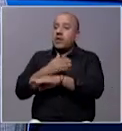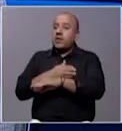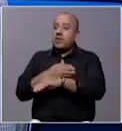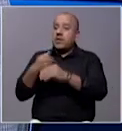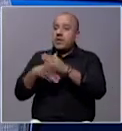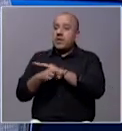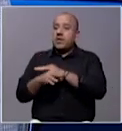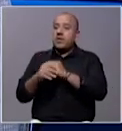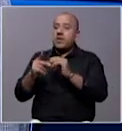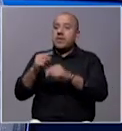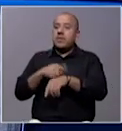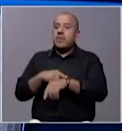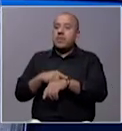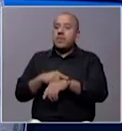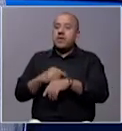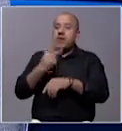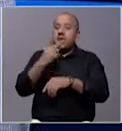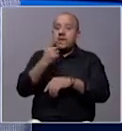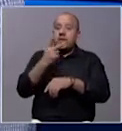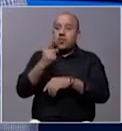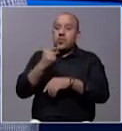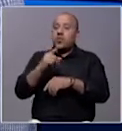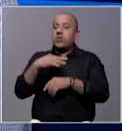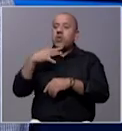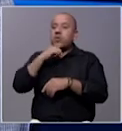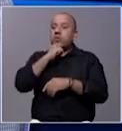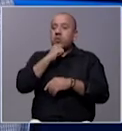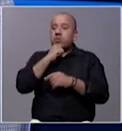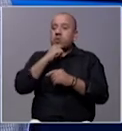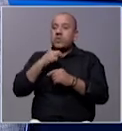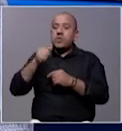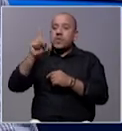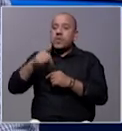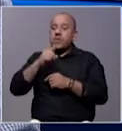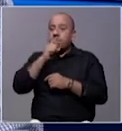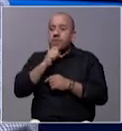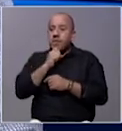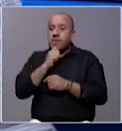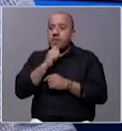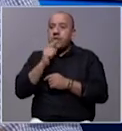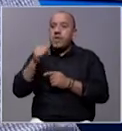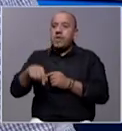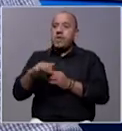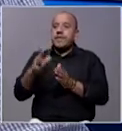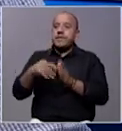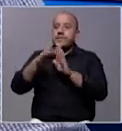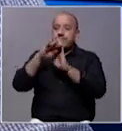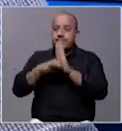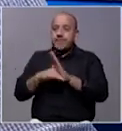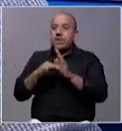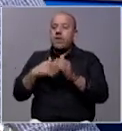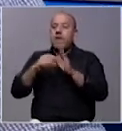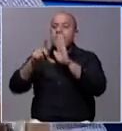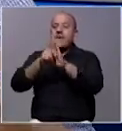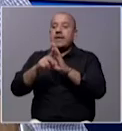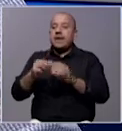acuerdo a los plazos constitucional y estará dentro de los seis meses de la asunción del gobierno que es el primero de marzo esto está debidamente programado para que la ley